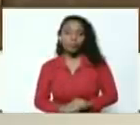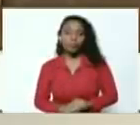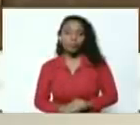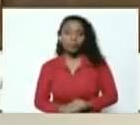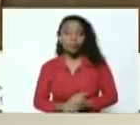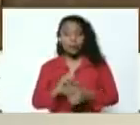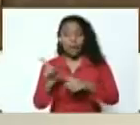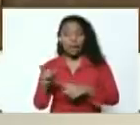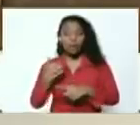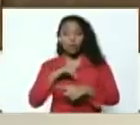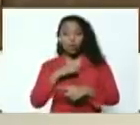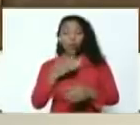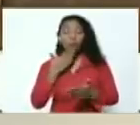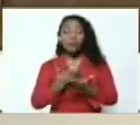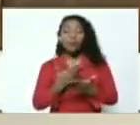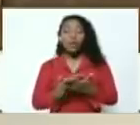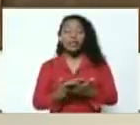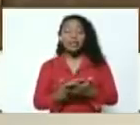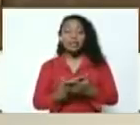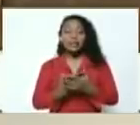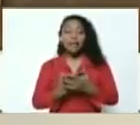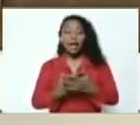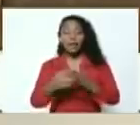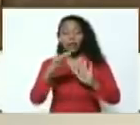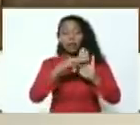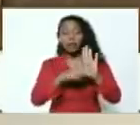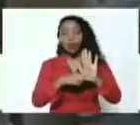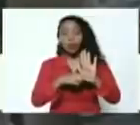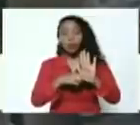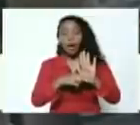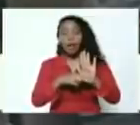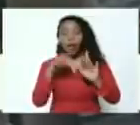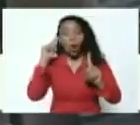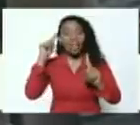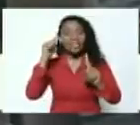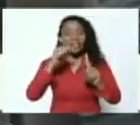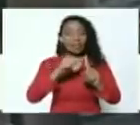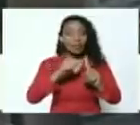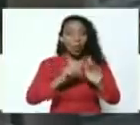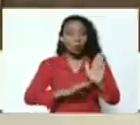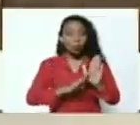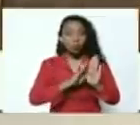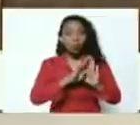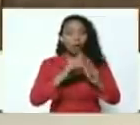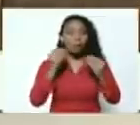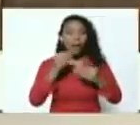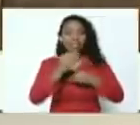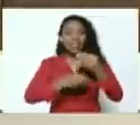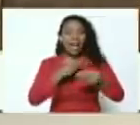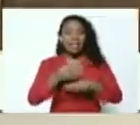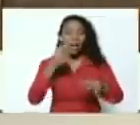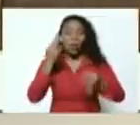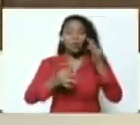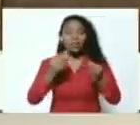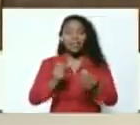Y ahí nos estamos proponiendo metas concretas para que haya justicia gratuita para el